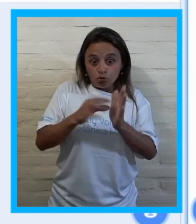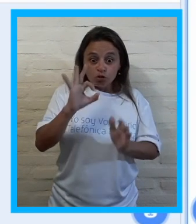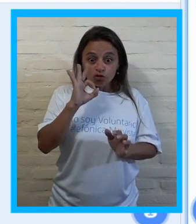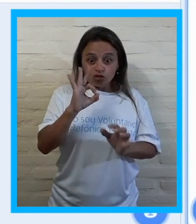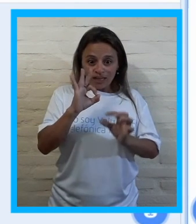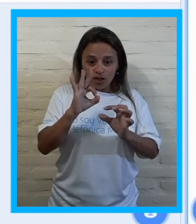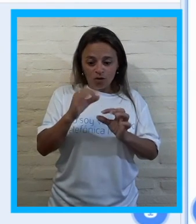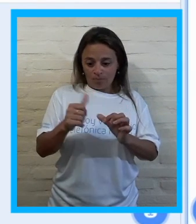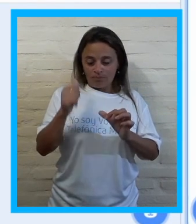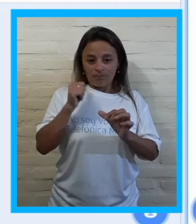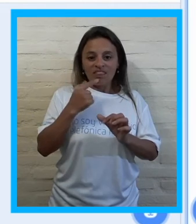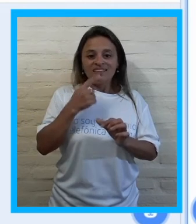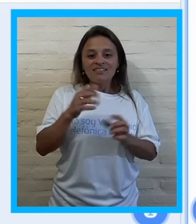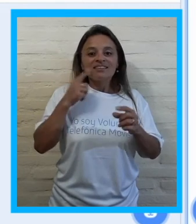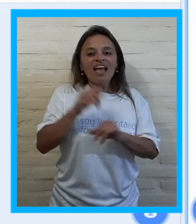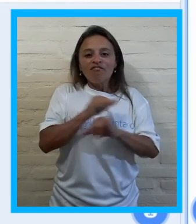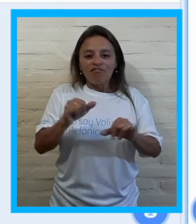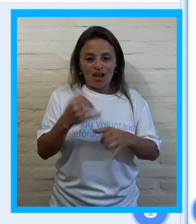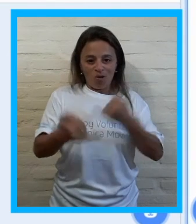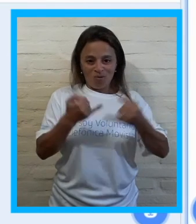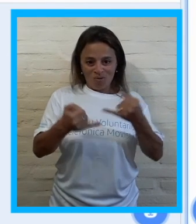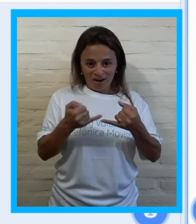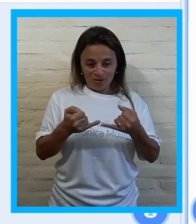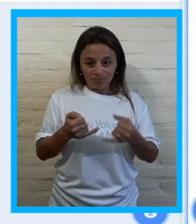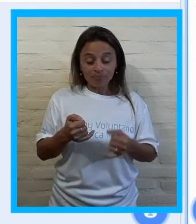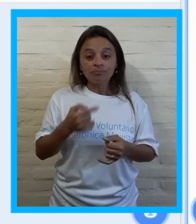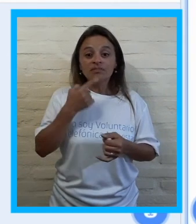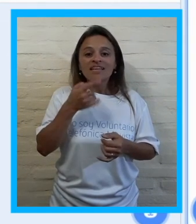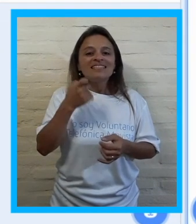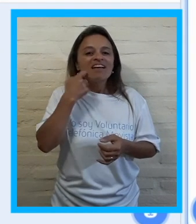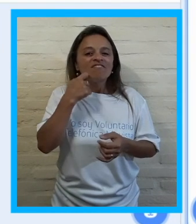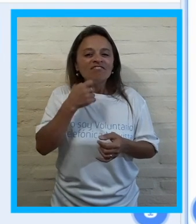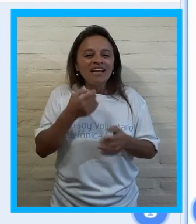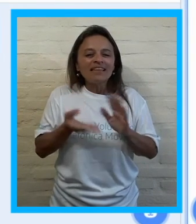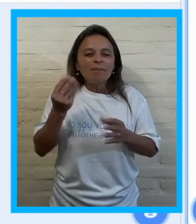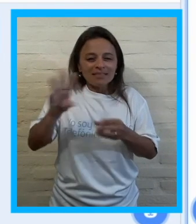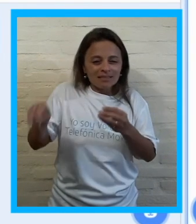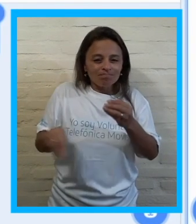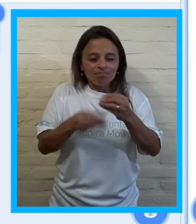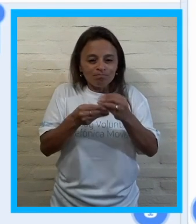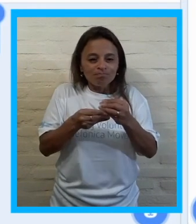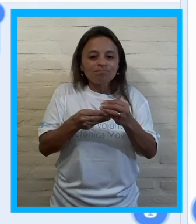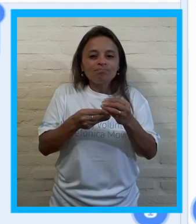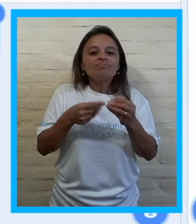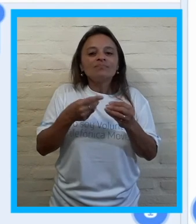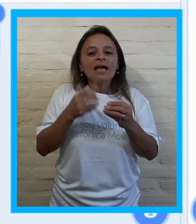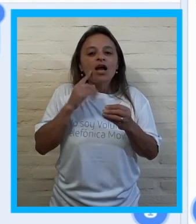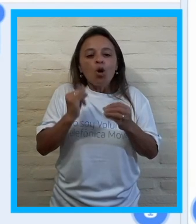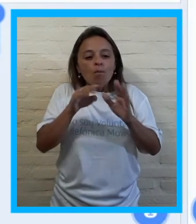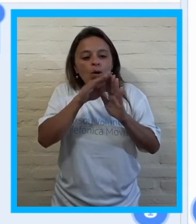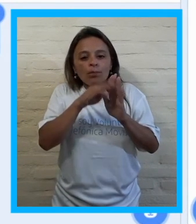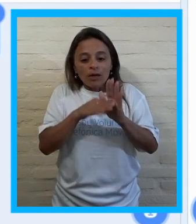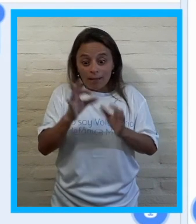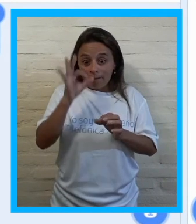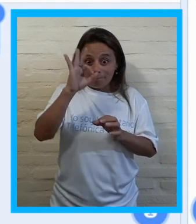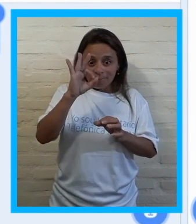entonces aparezca el fondo Game Over y se detenga el juego. Lo que falta para que funcione el sistema de puntos y de vidas es